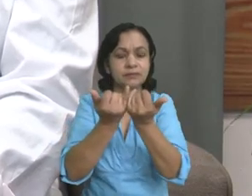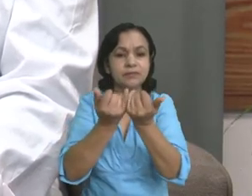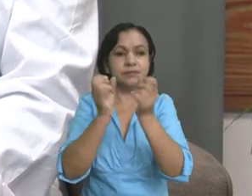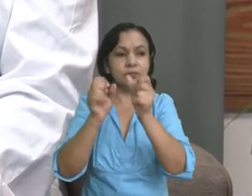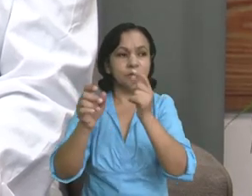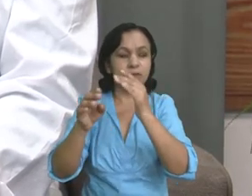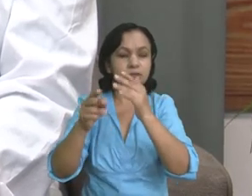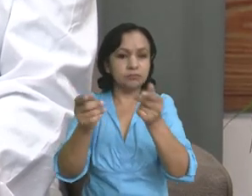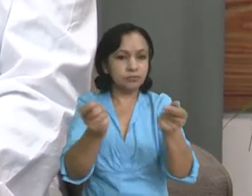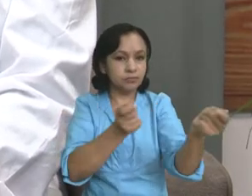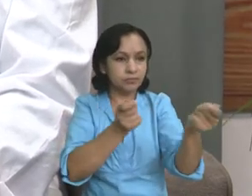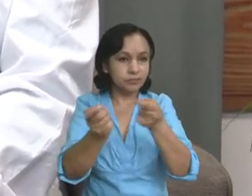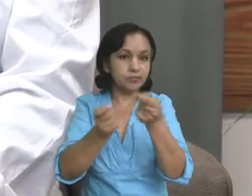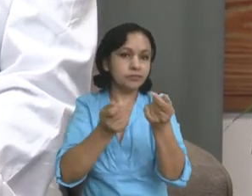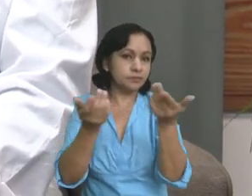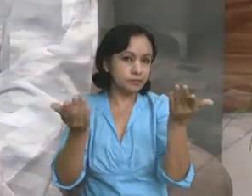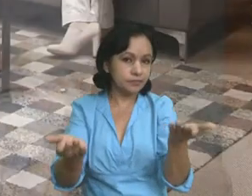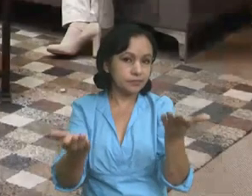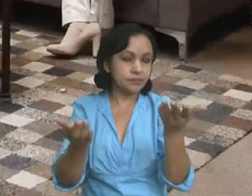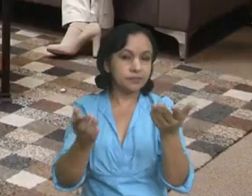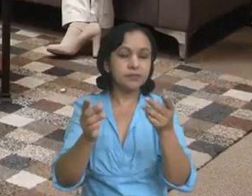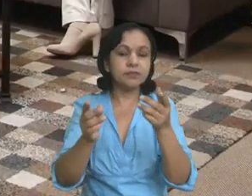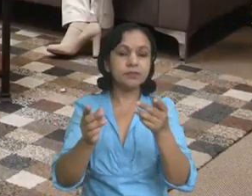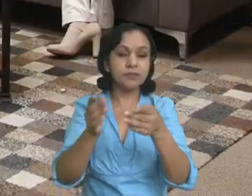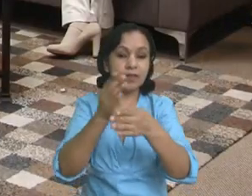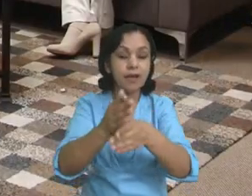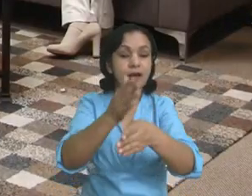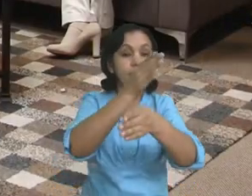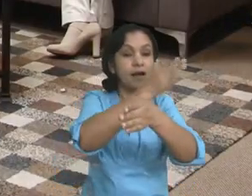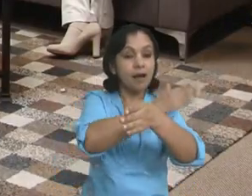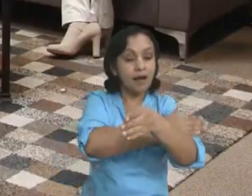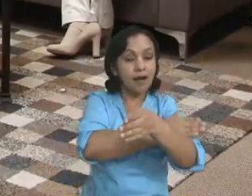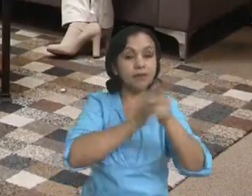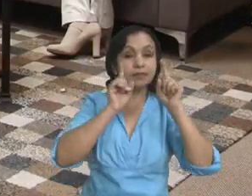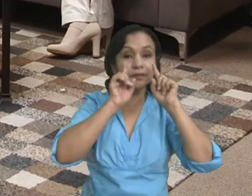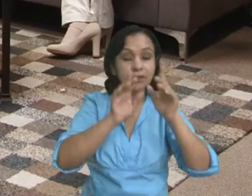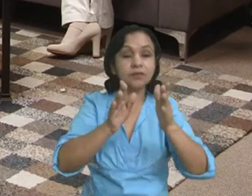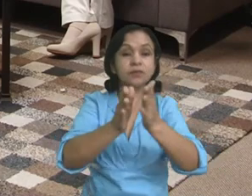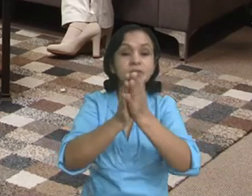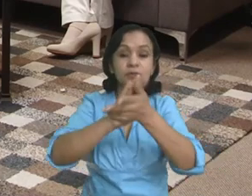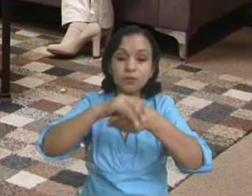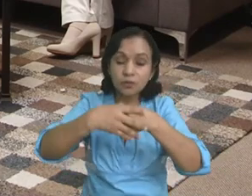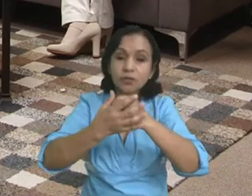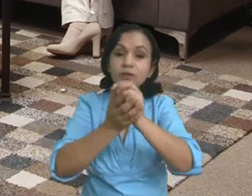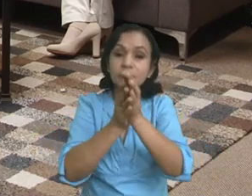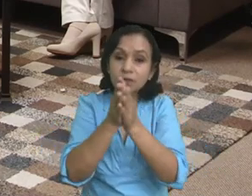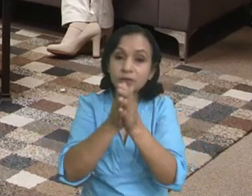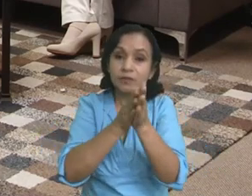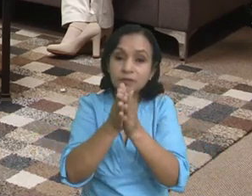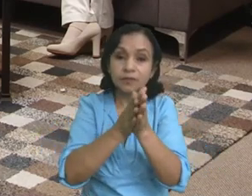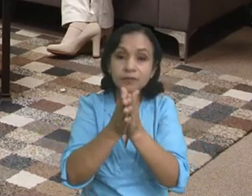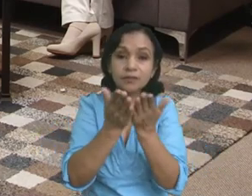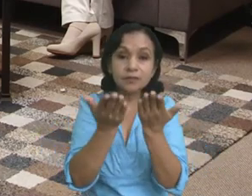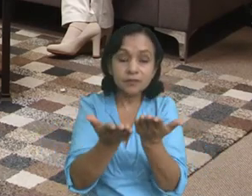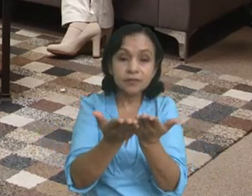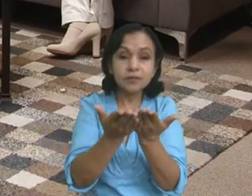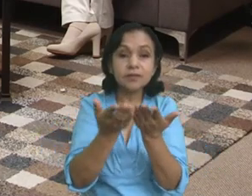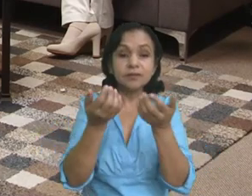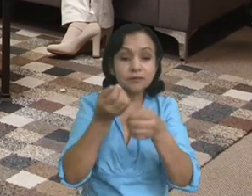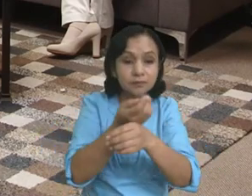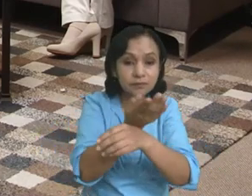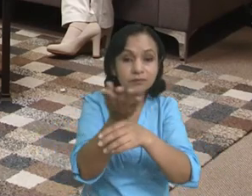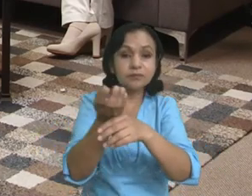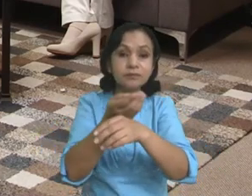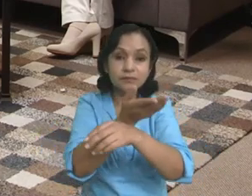controlar definitivamente la epidemia. Entonces, prevenir también el lavado de las manos, el uso del nasabuco si se aconseja